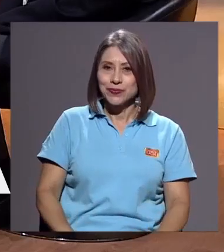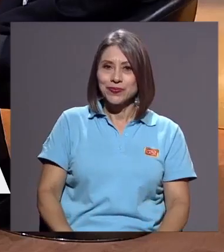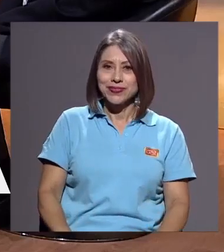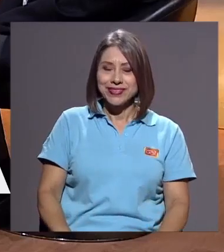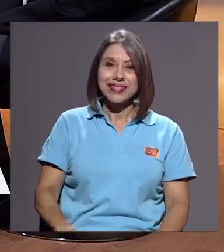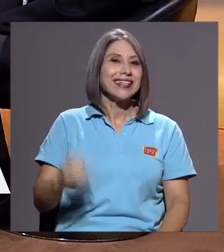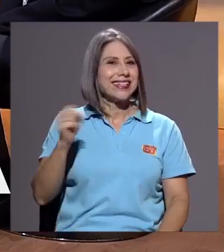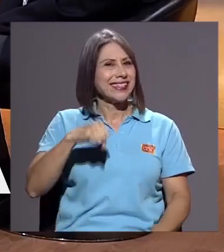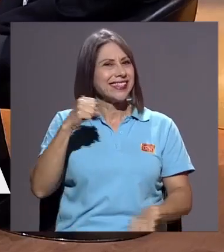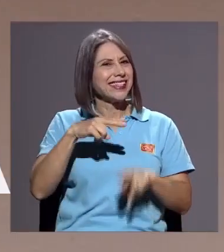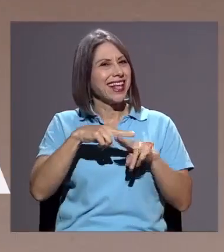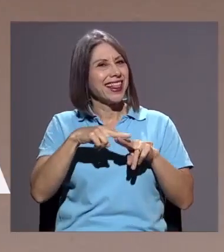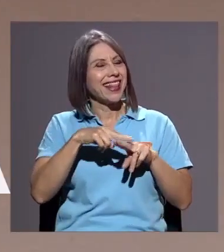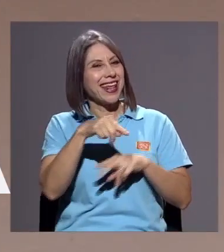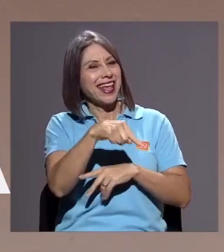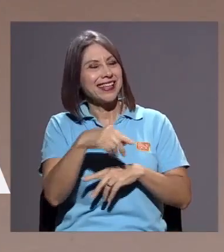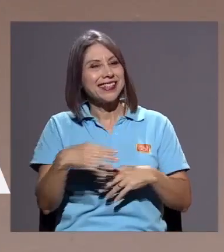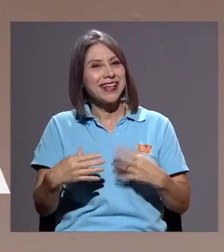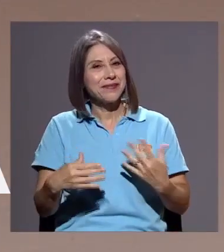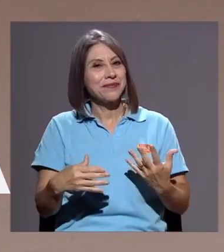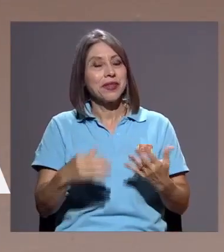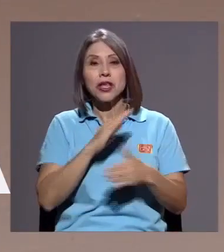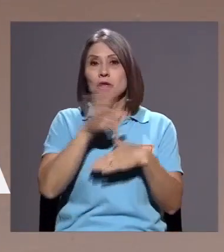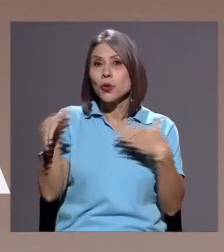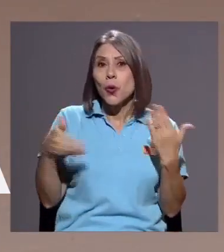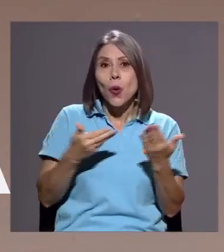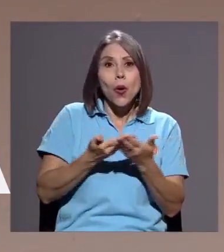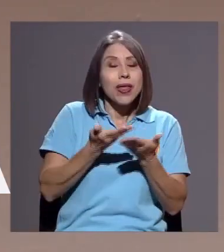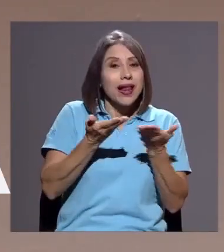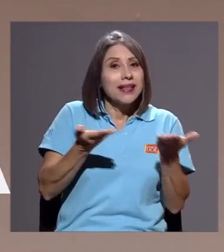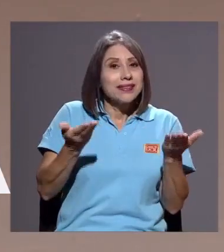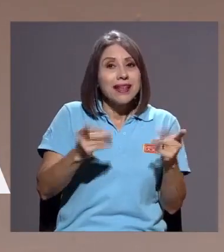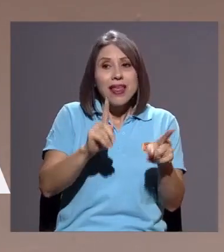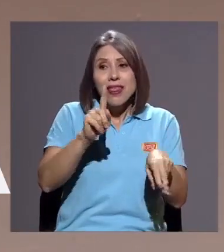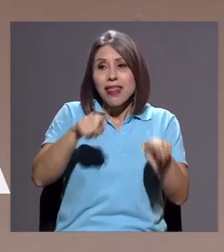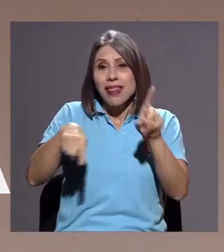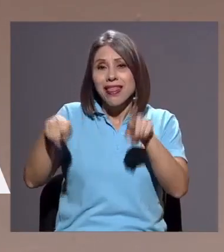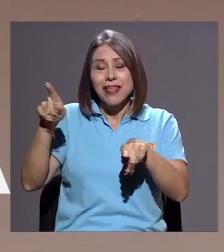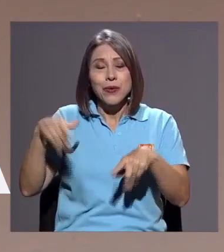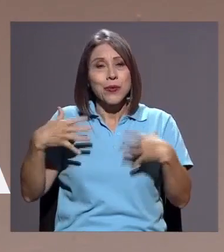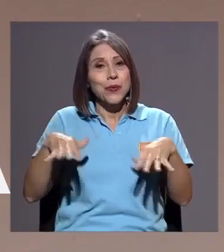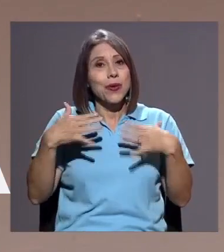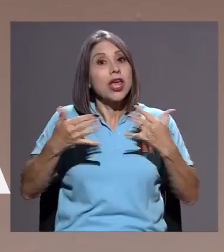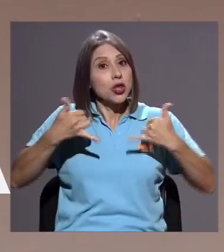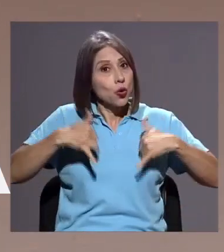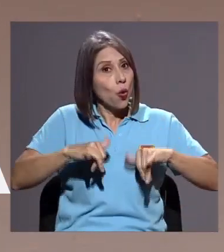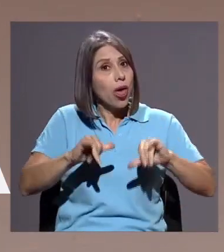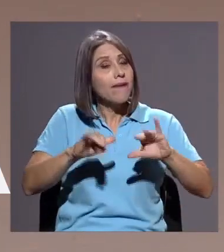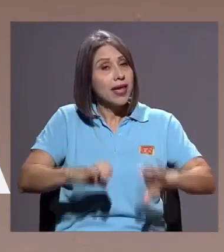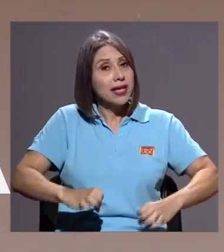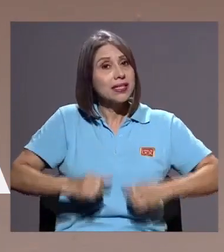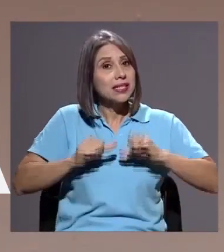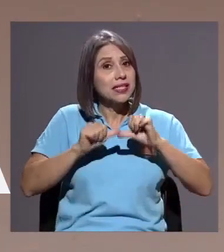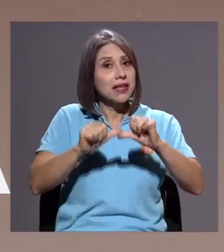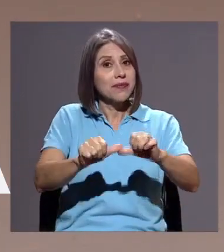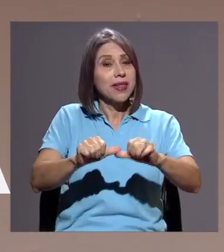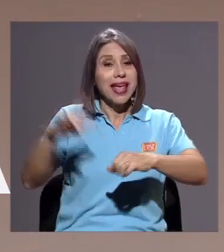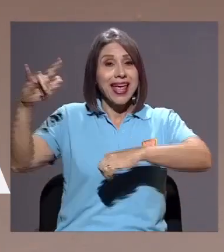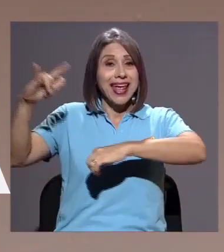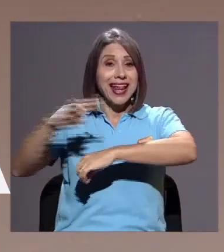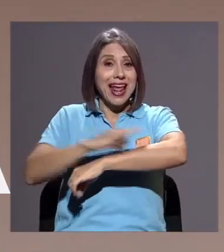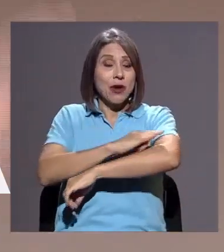Sí, el tren ese, y todas las variantes, era increíble. Y todavía existen. En el aeropuerto de